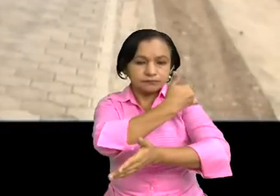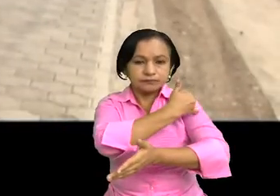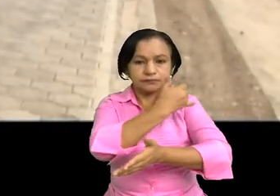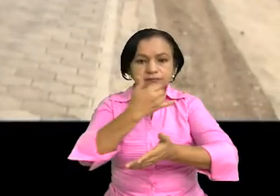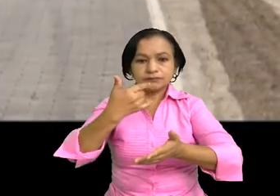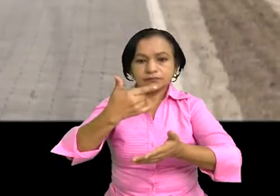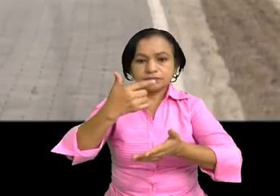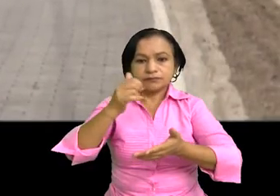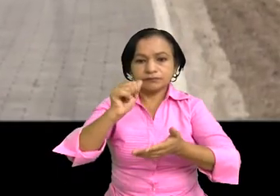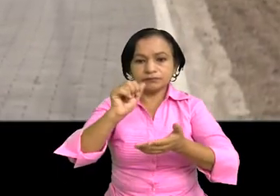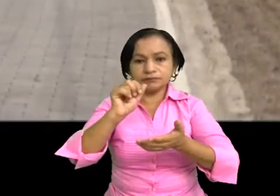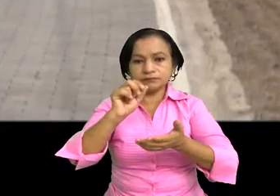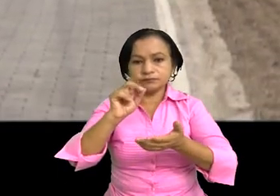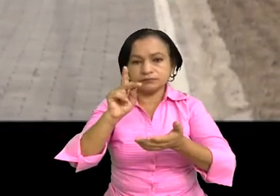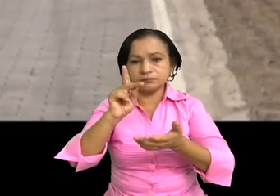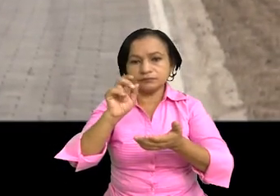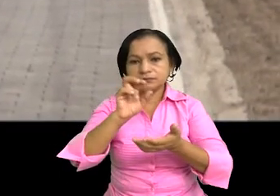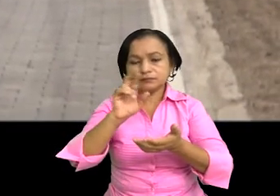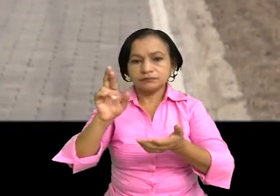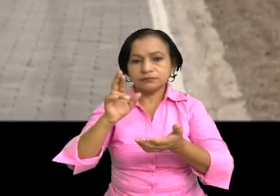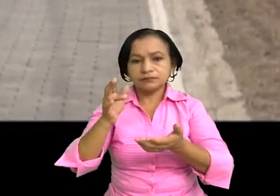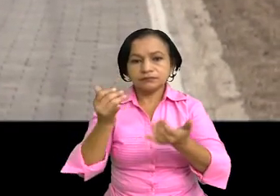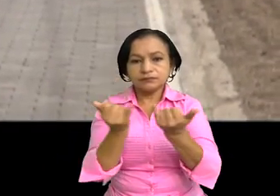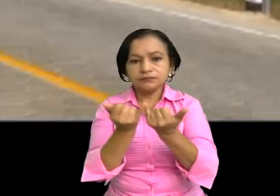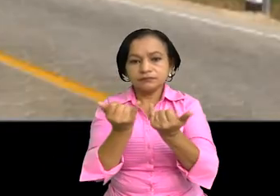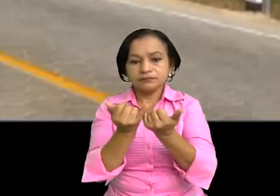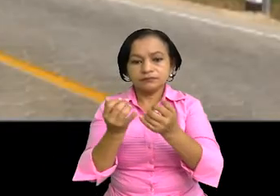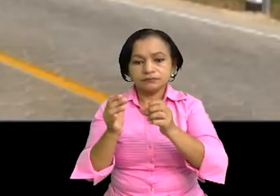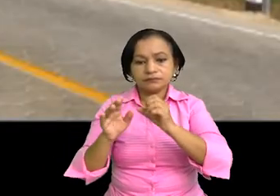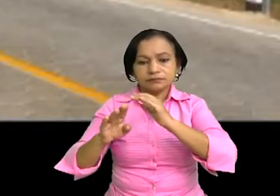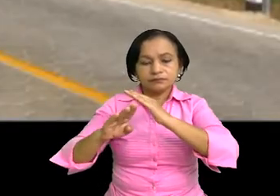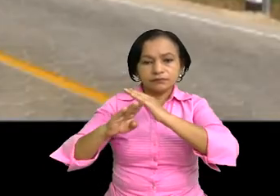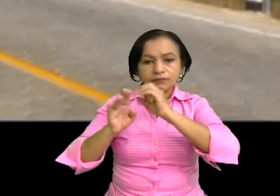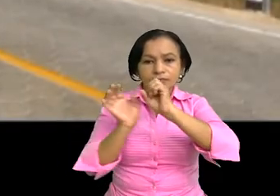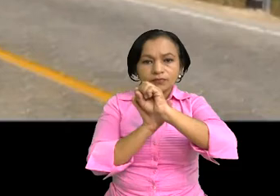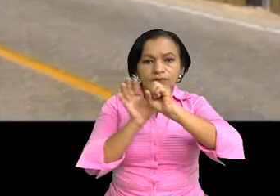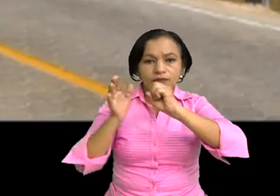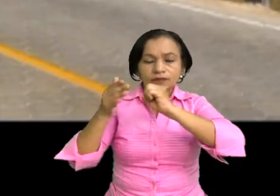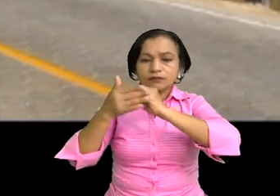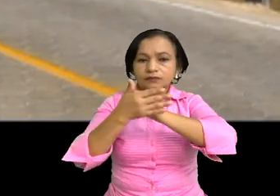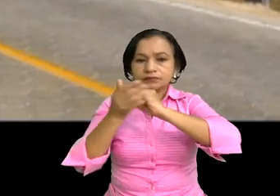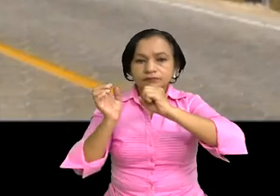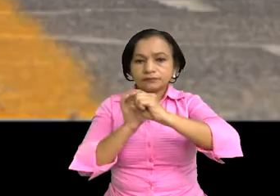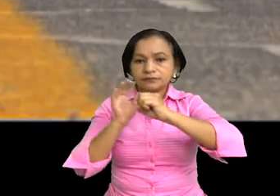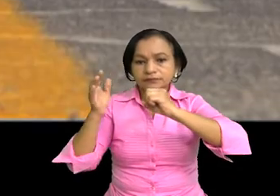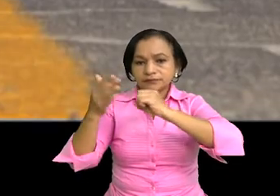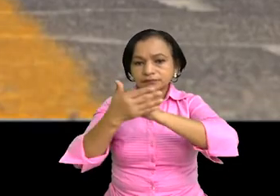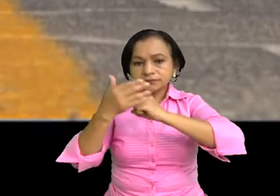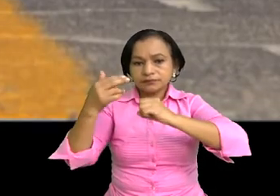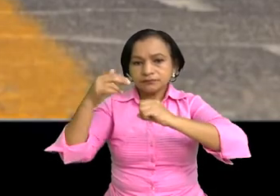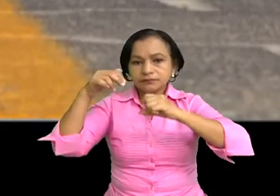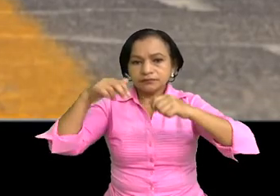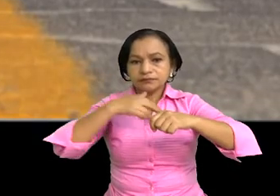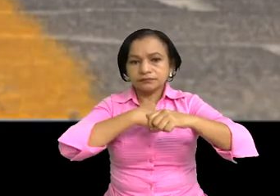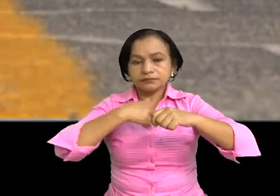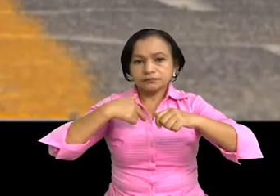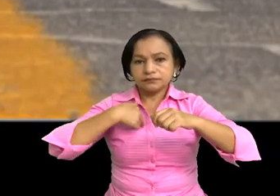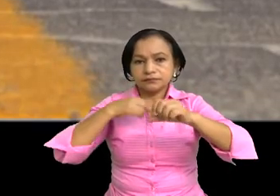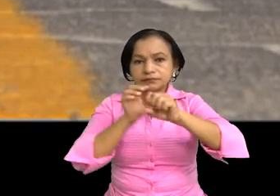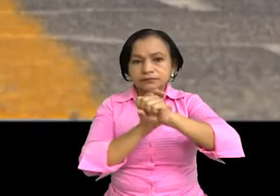Laviana. Esto de la batalla contra el COVID no es una cuestión que se está haciendo ahora. Todas